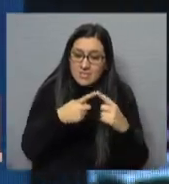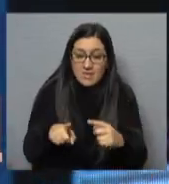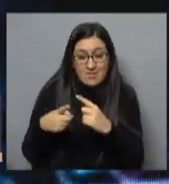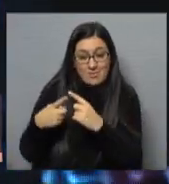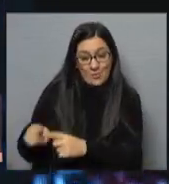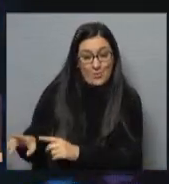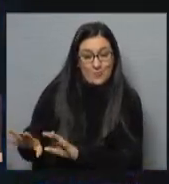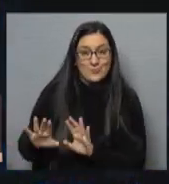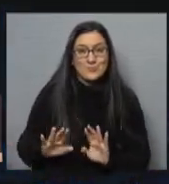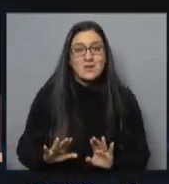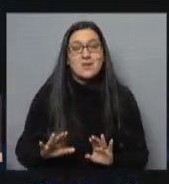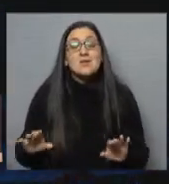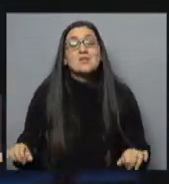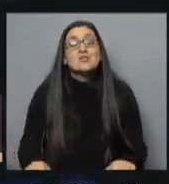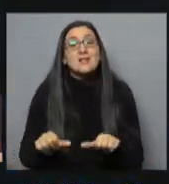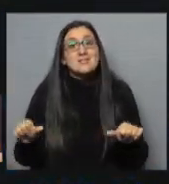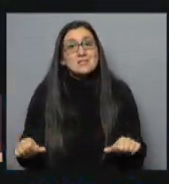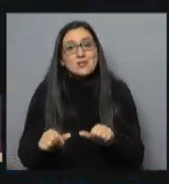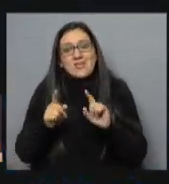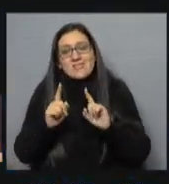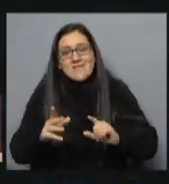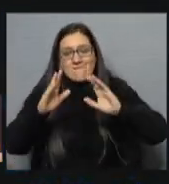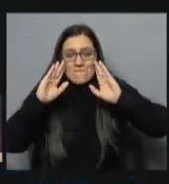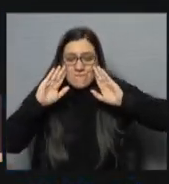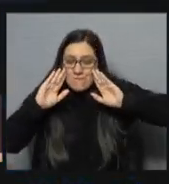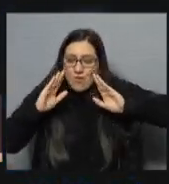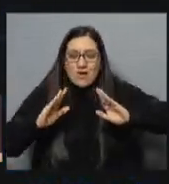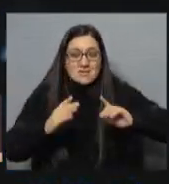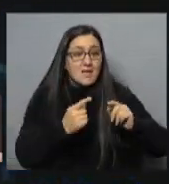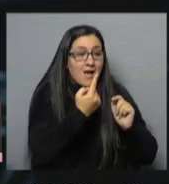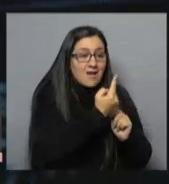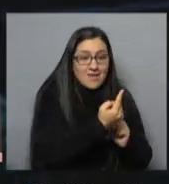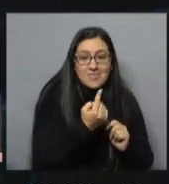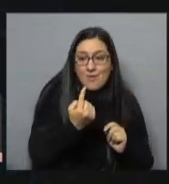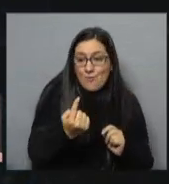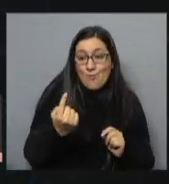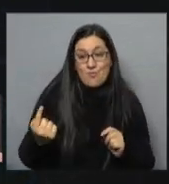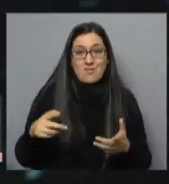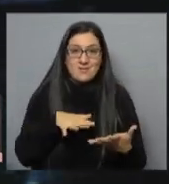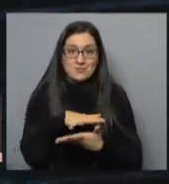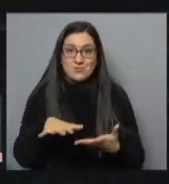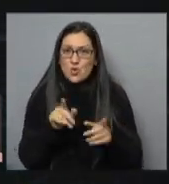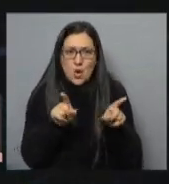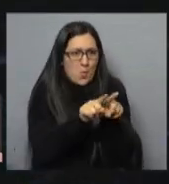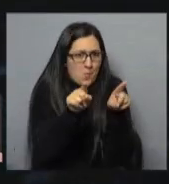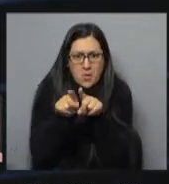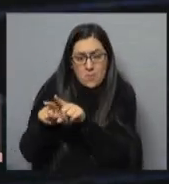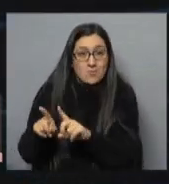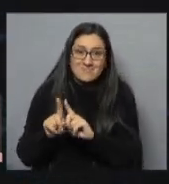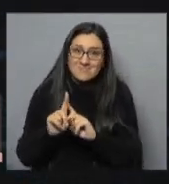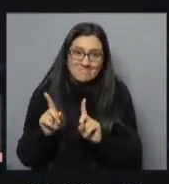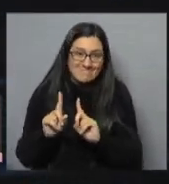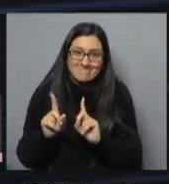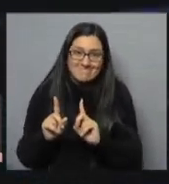acciones tienen que ir focalizadas a cada una de las situaciones.